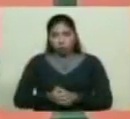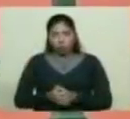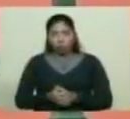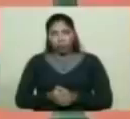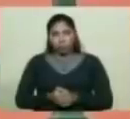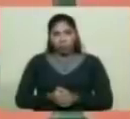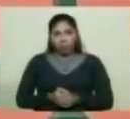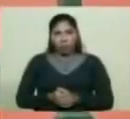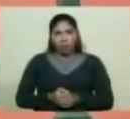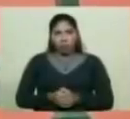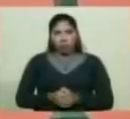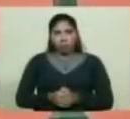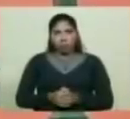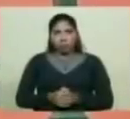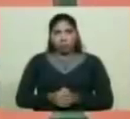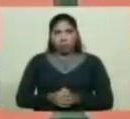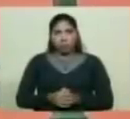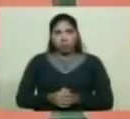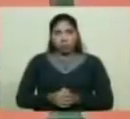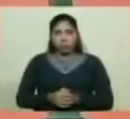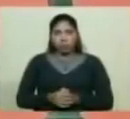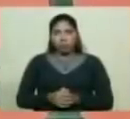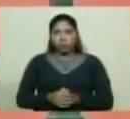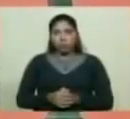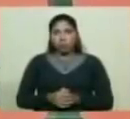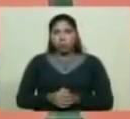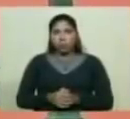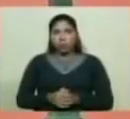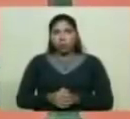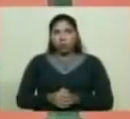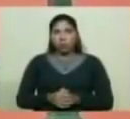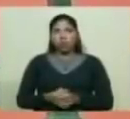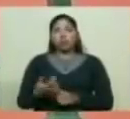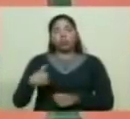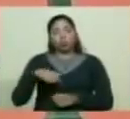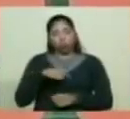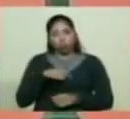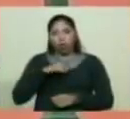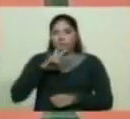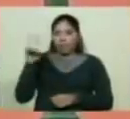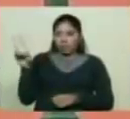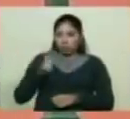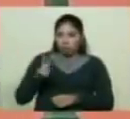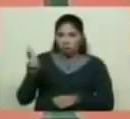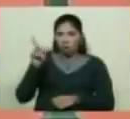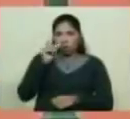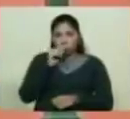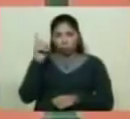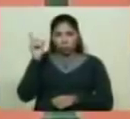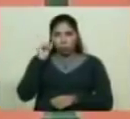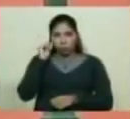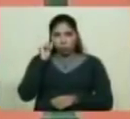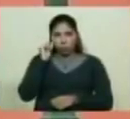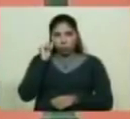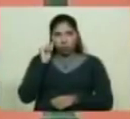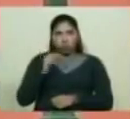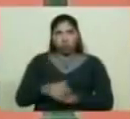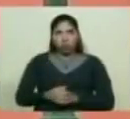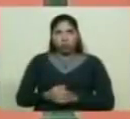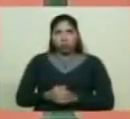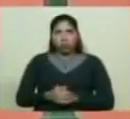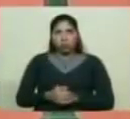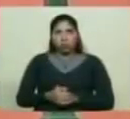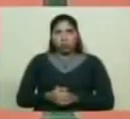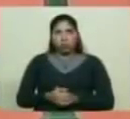nosotros humildemente los venezolanos y las venezolanas salimos de aquí de la orilla de